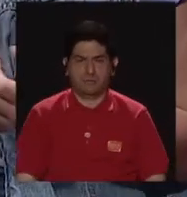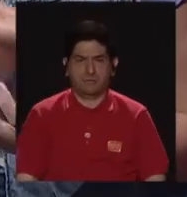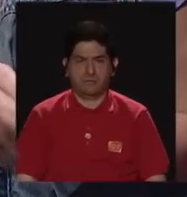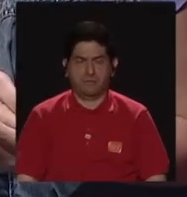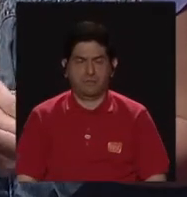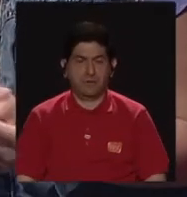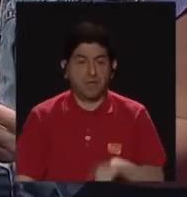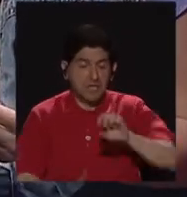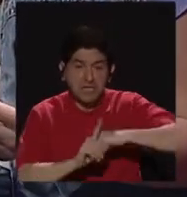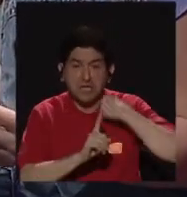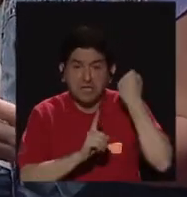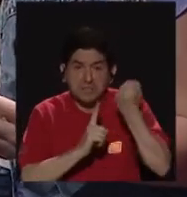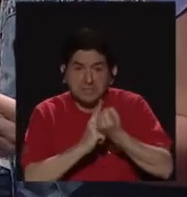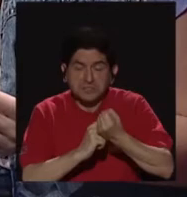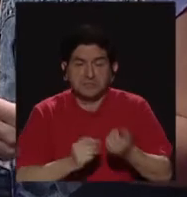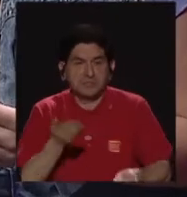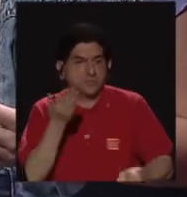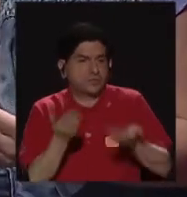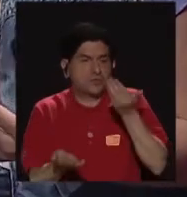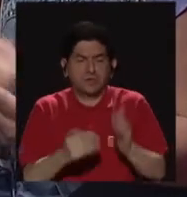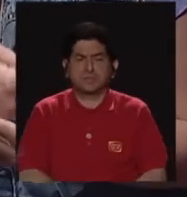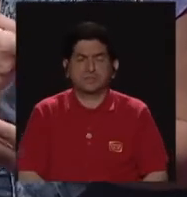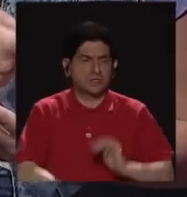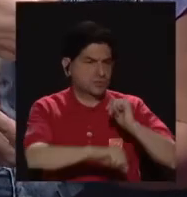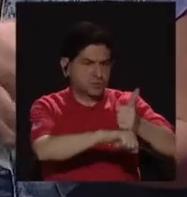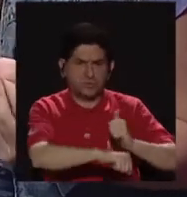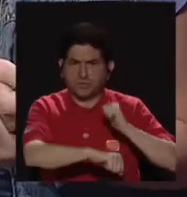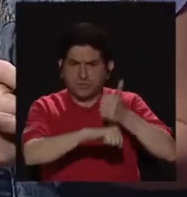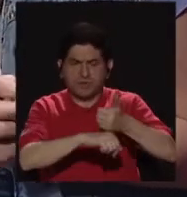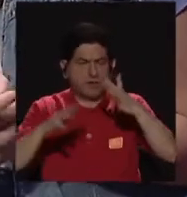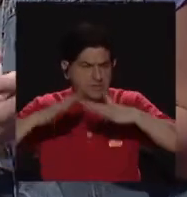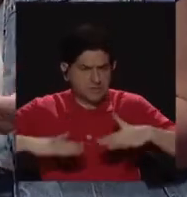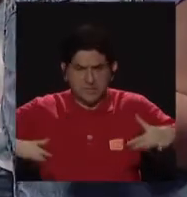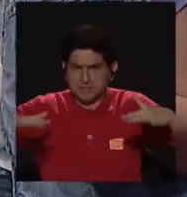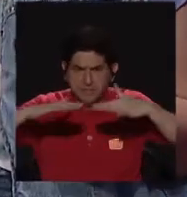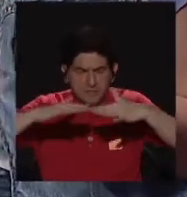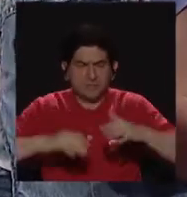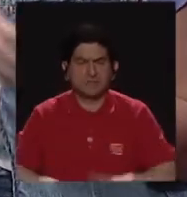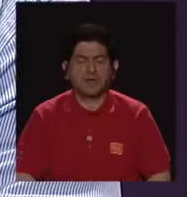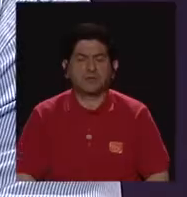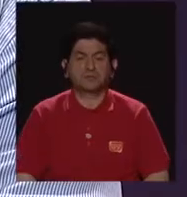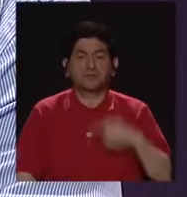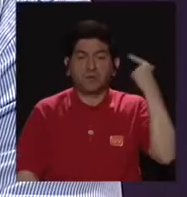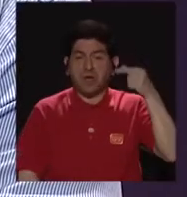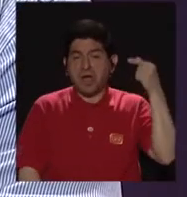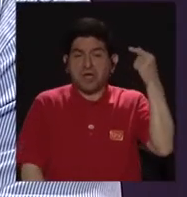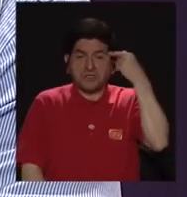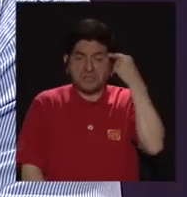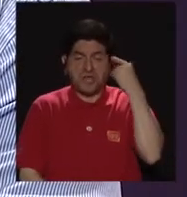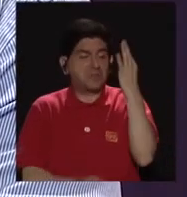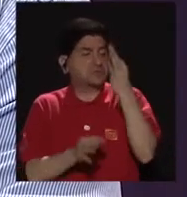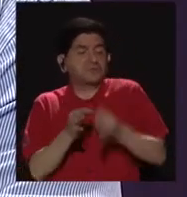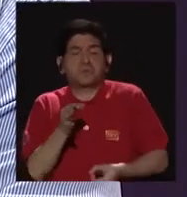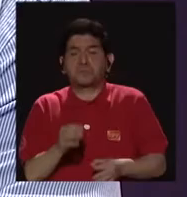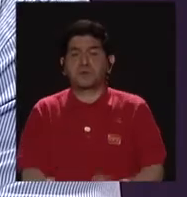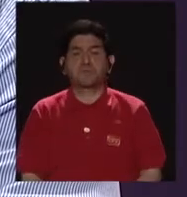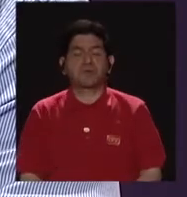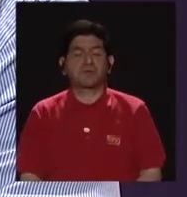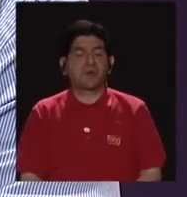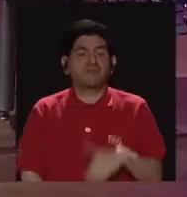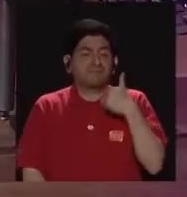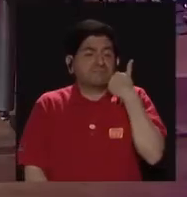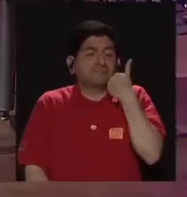al ser invisibilizadas y no a no ser posicionadas en estos espacios y el estado simplemente para el estado es como muy